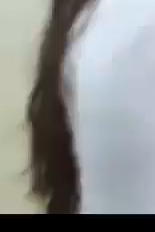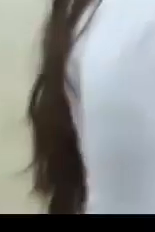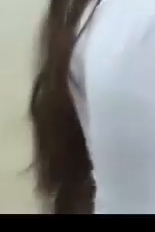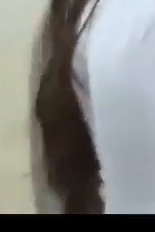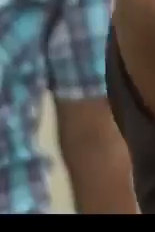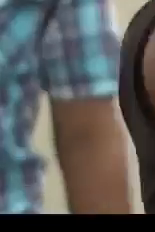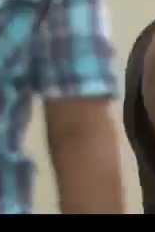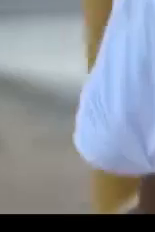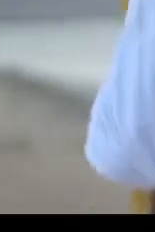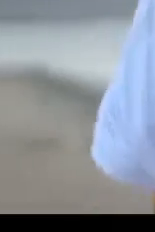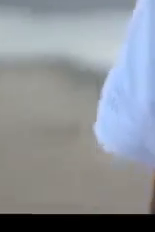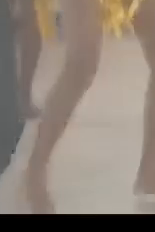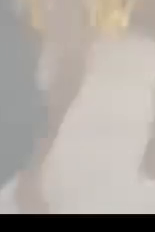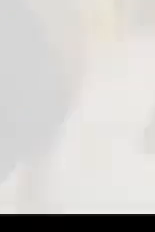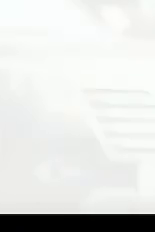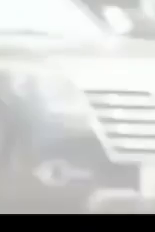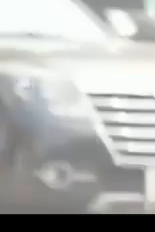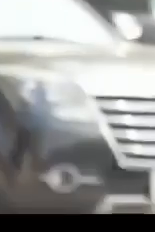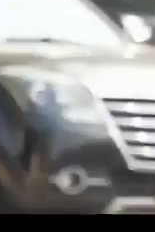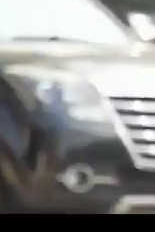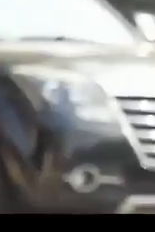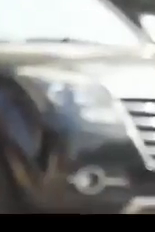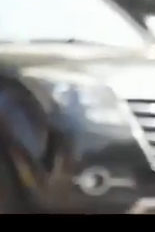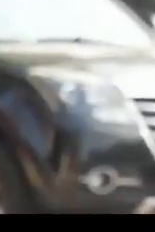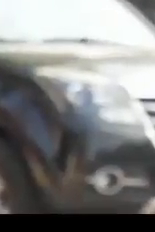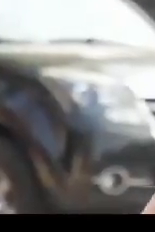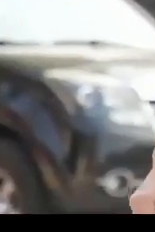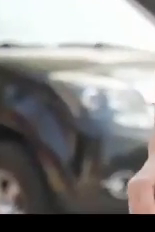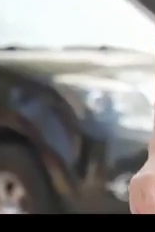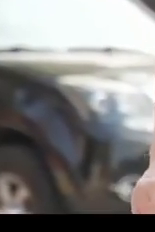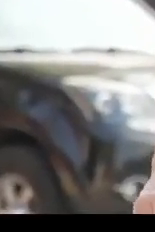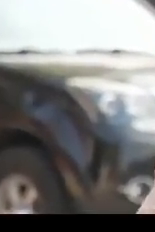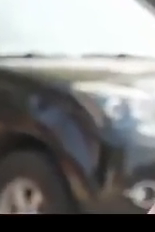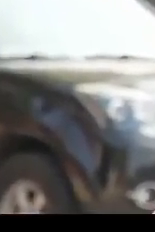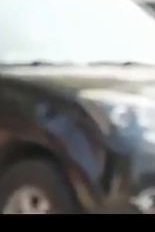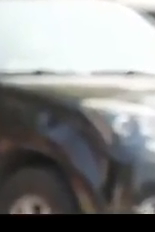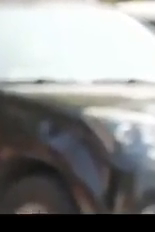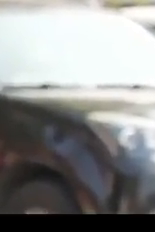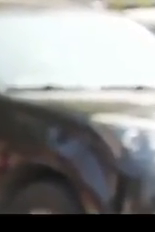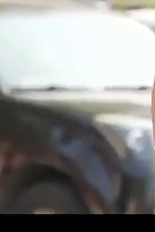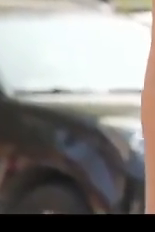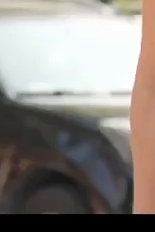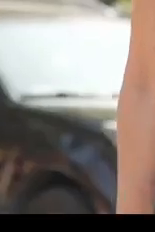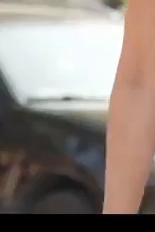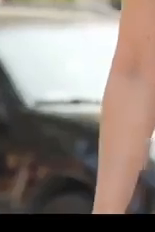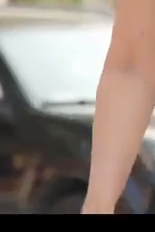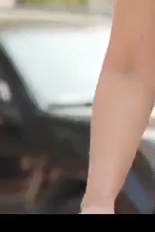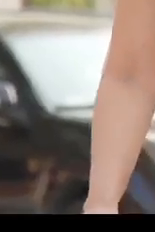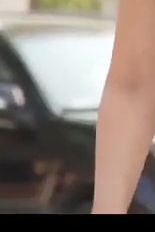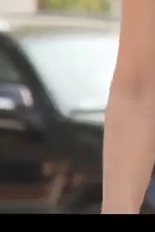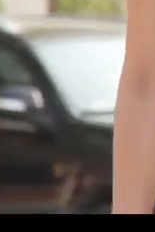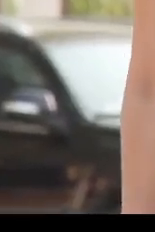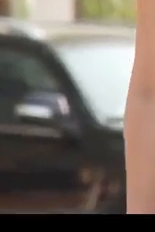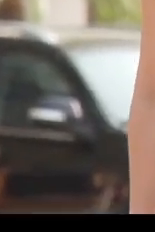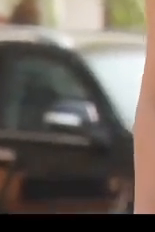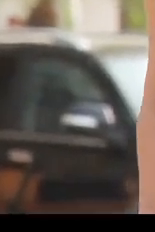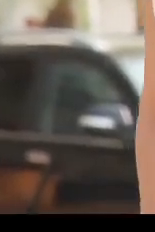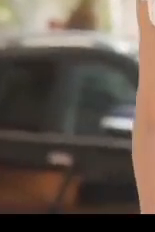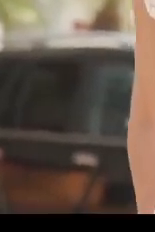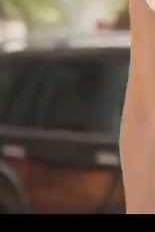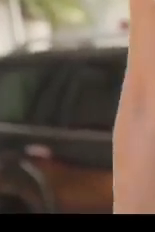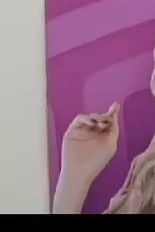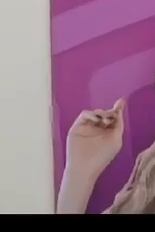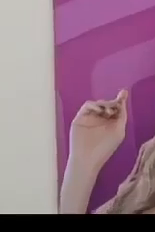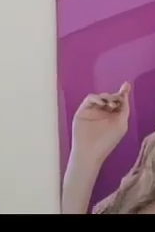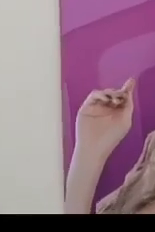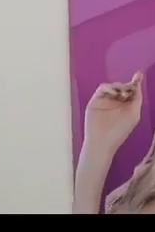Nos renovamos junto a ustedes, más recursivos y versátiles que nunca en nuestro contenido y con la misma alegría, emoción y